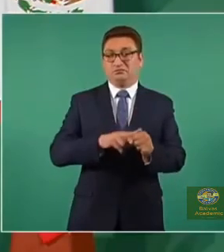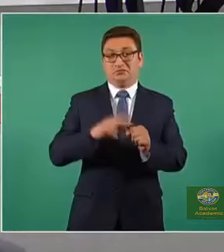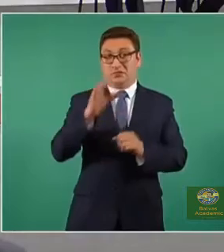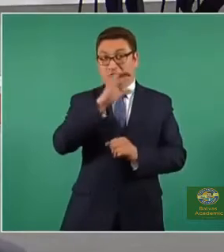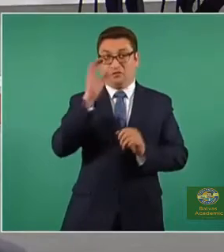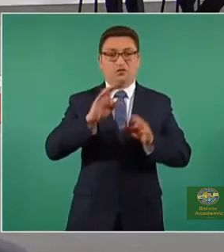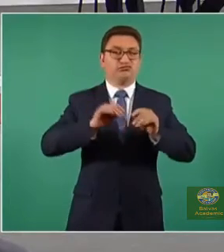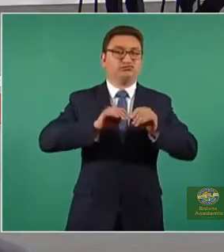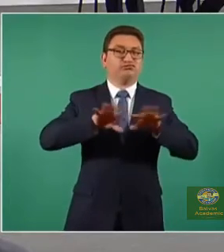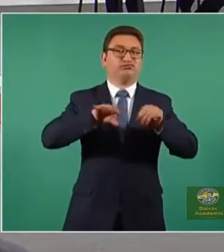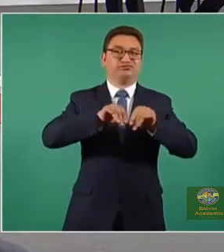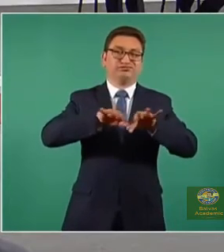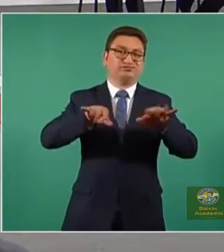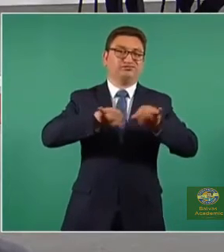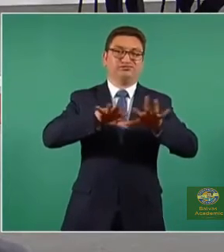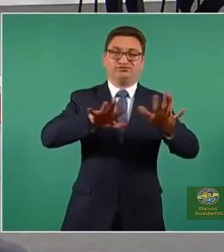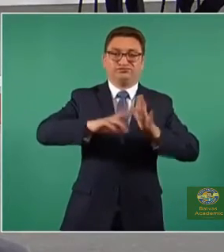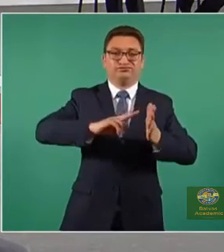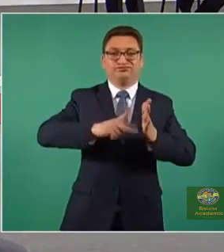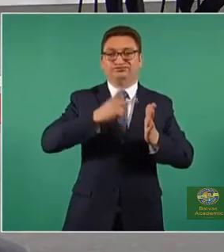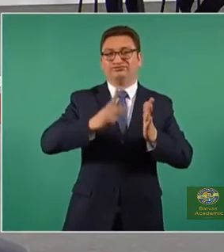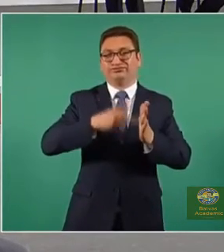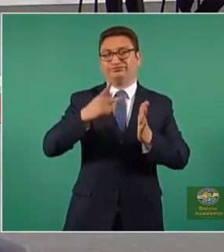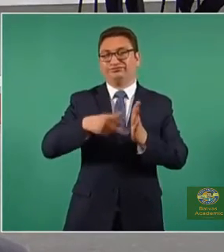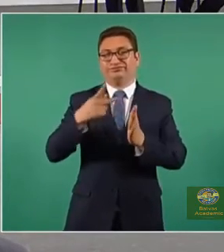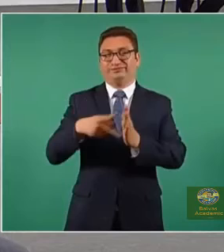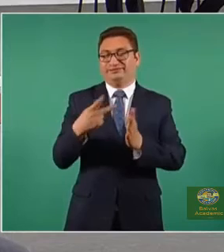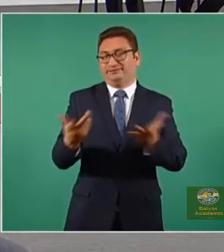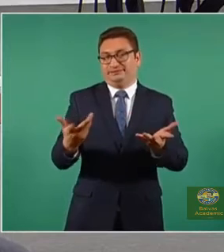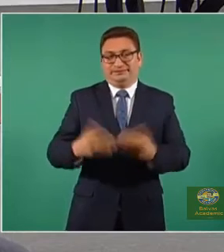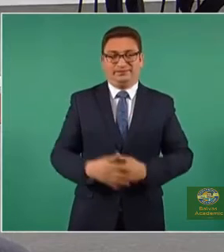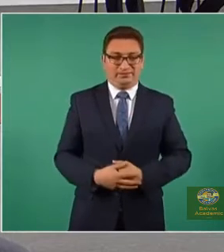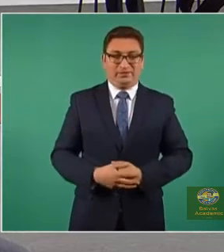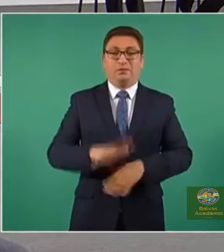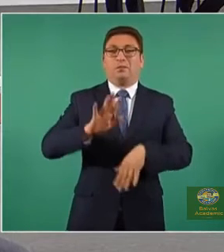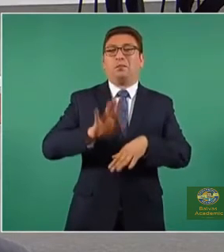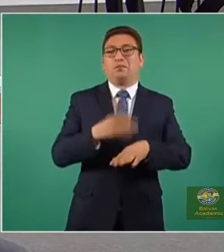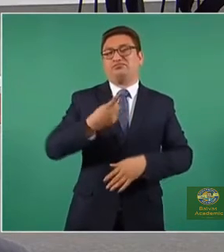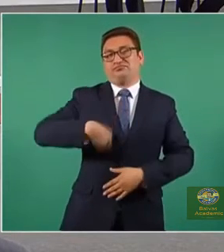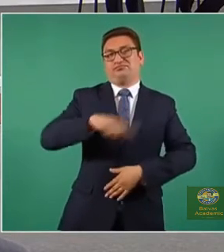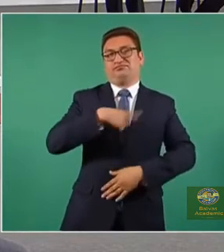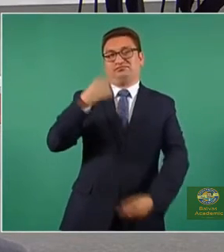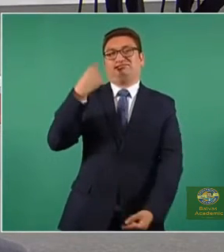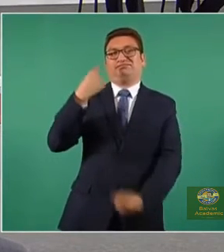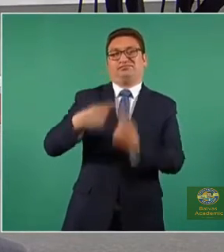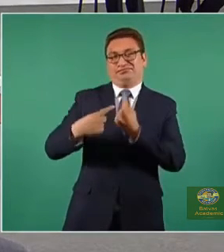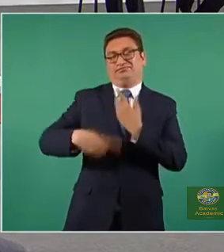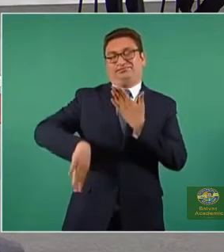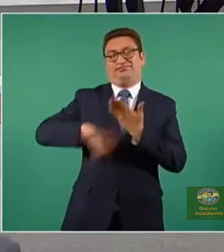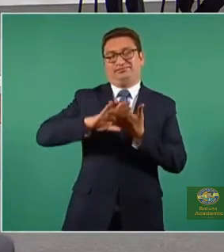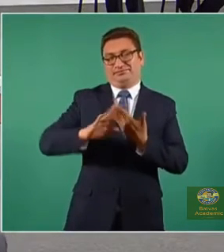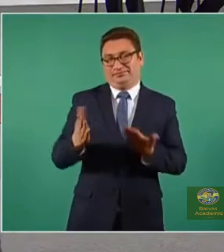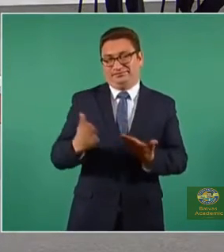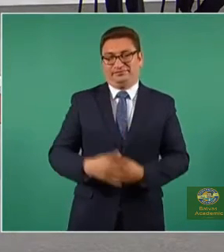den a conocer, la estén recreando en contra de nosotros.